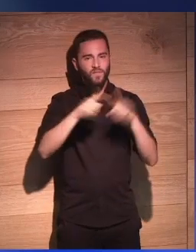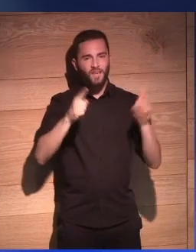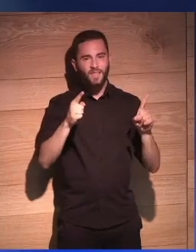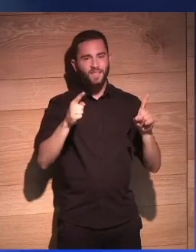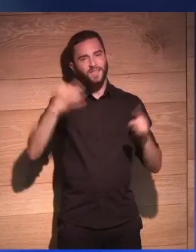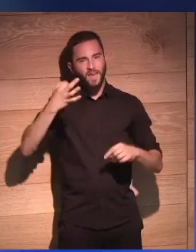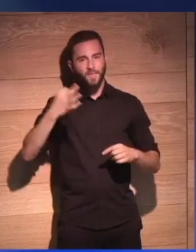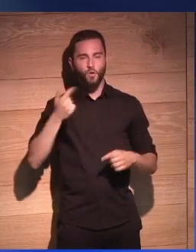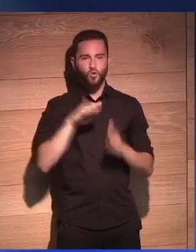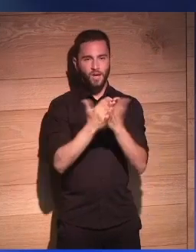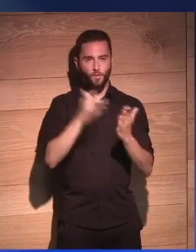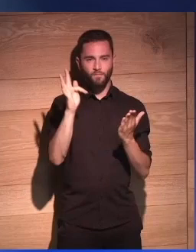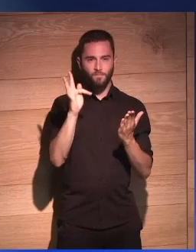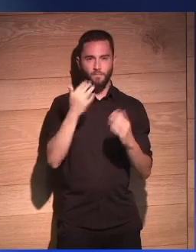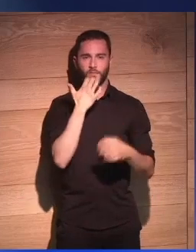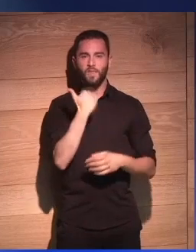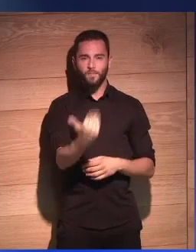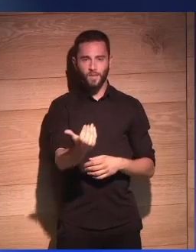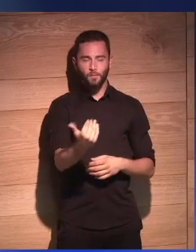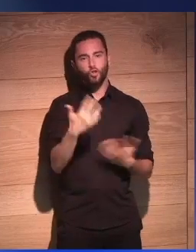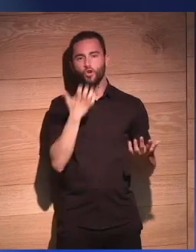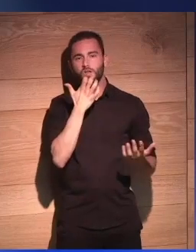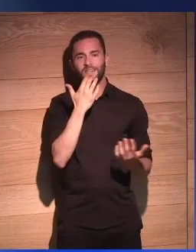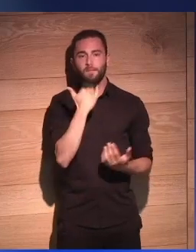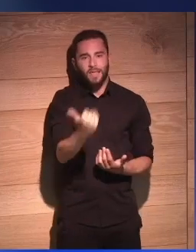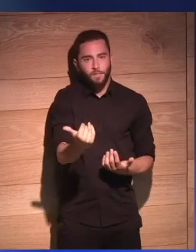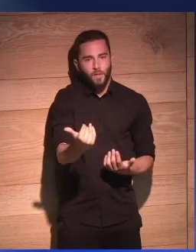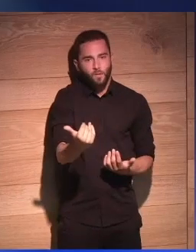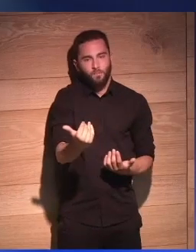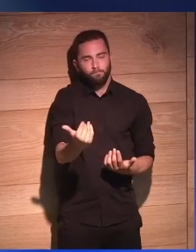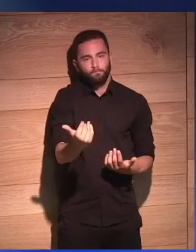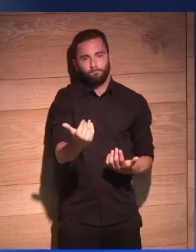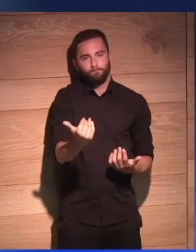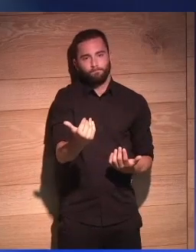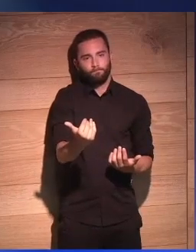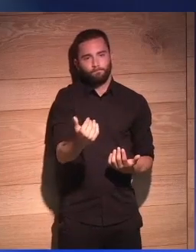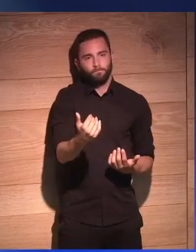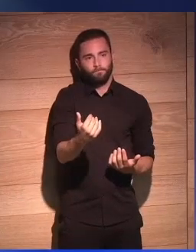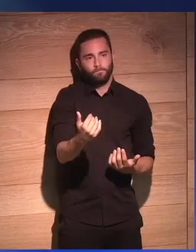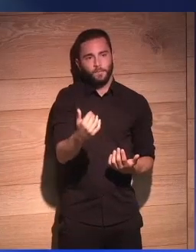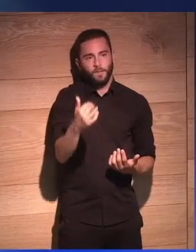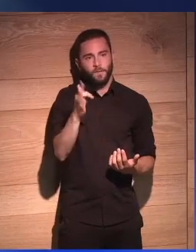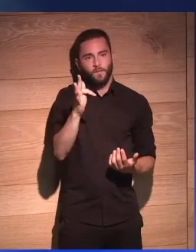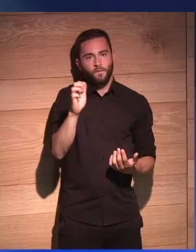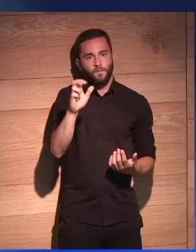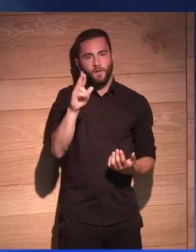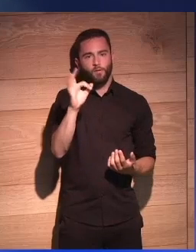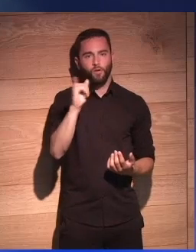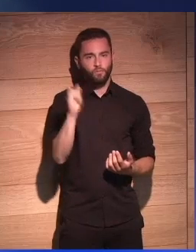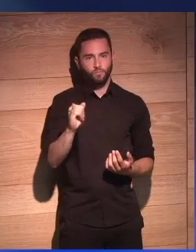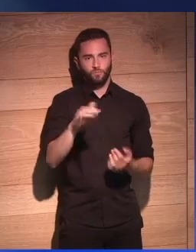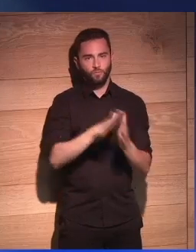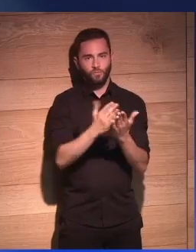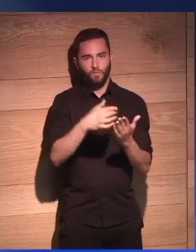a escribir un libro optimista sobre envejecimiento si el envejecimiento claramente es como dijo Philip Roth, el gran novelista americano,